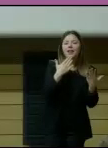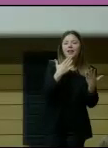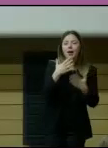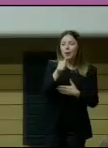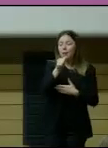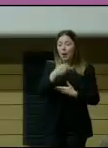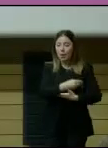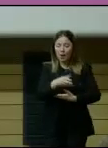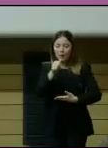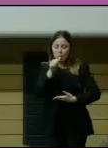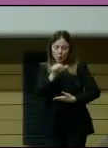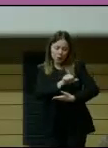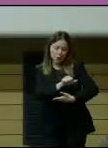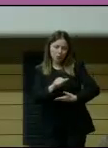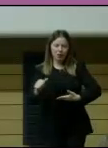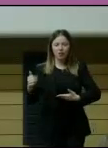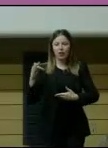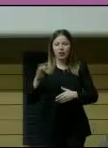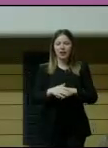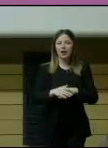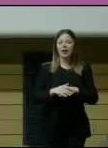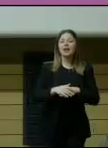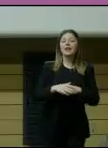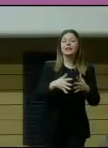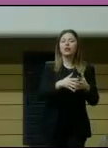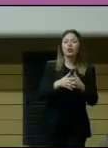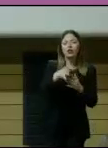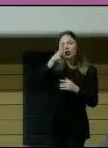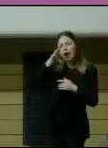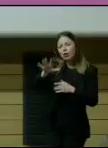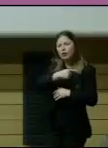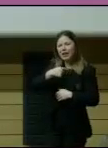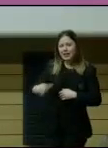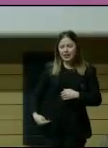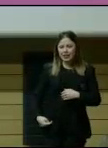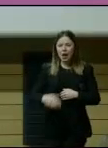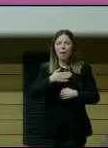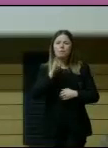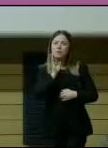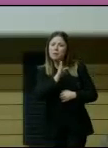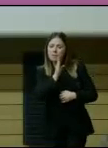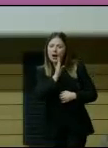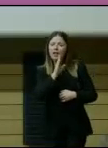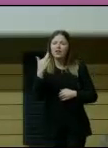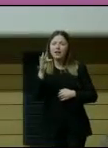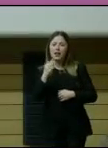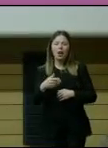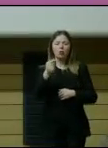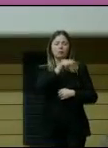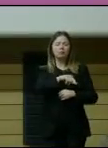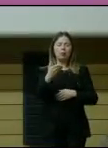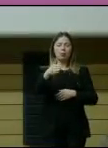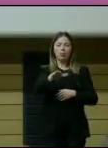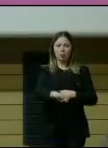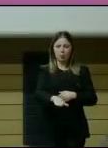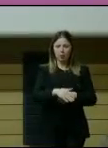de fentanilo, claro. Estados Unidos acusa a China, la agencia del medicamento, mi madre murió de sobredosis frente a mí.